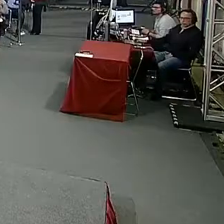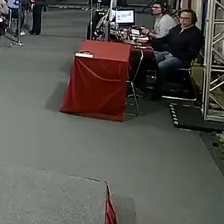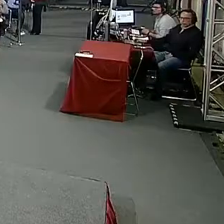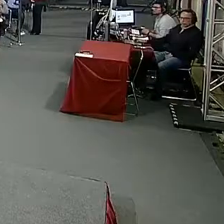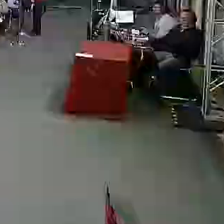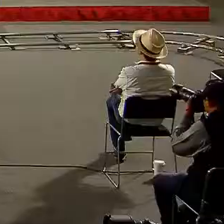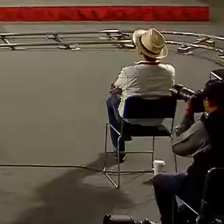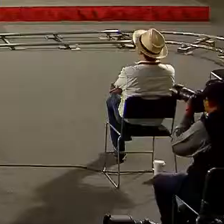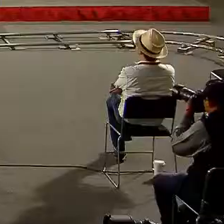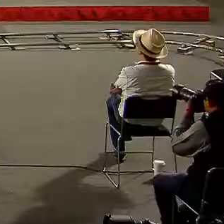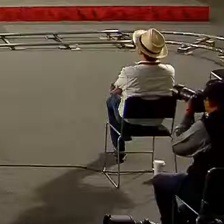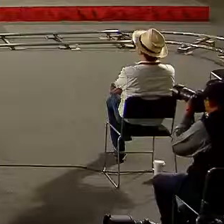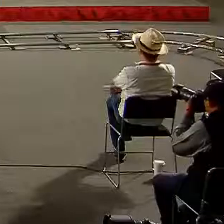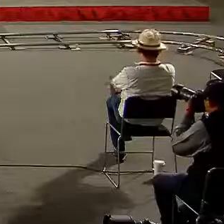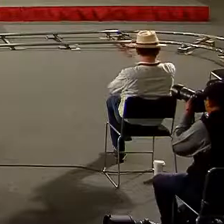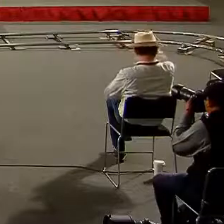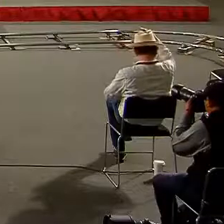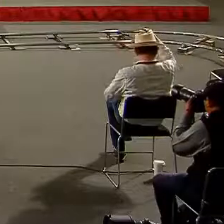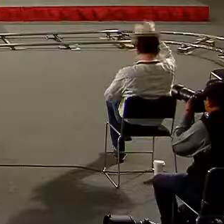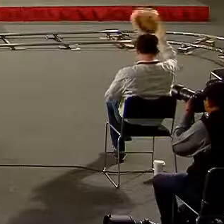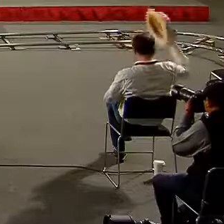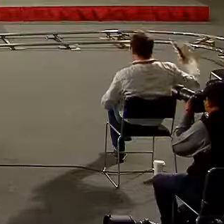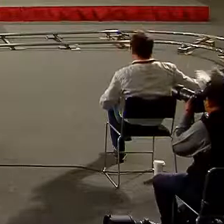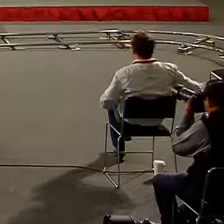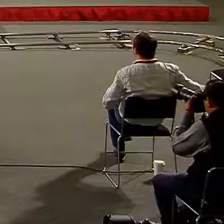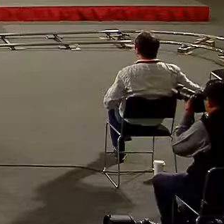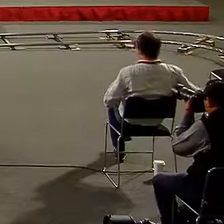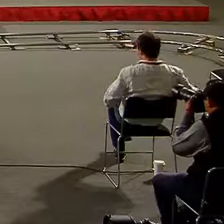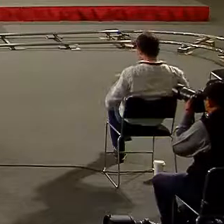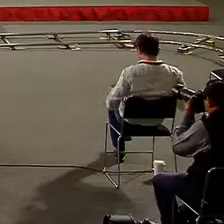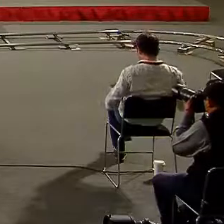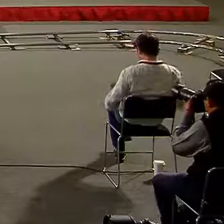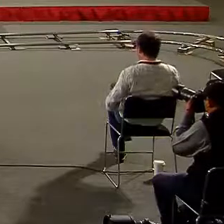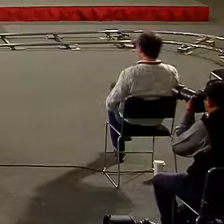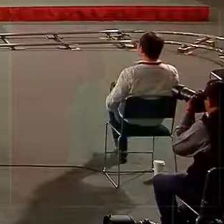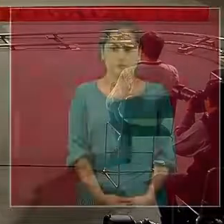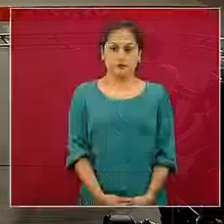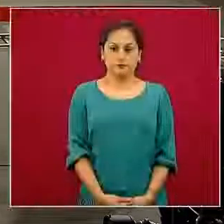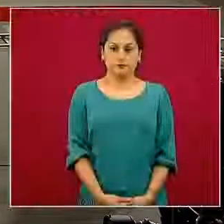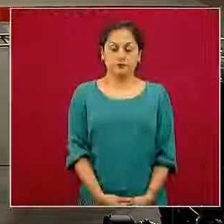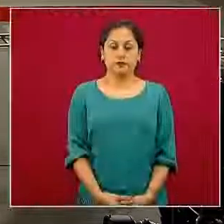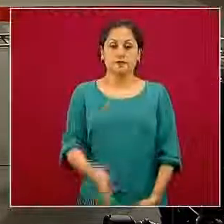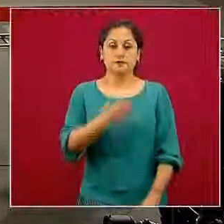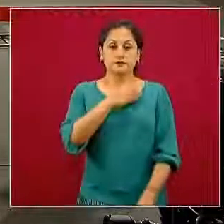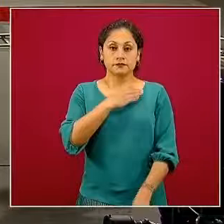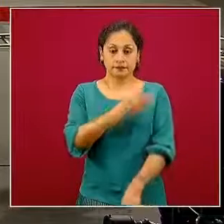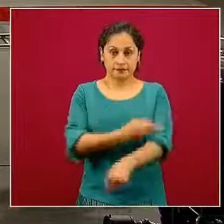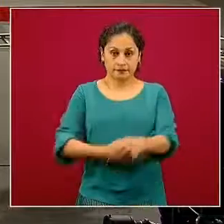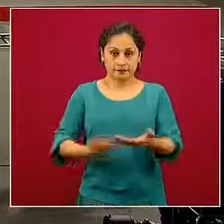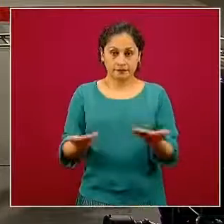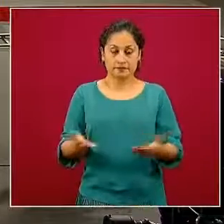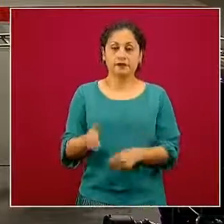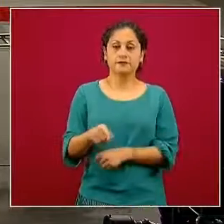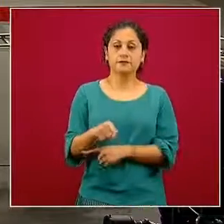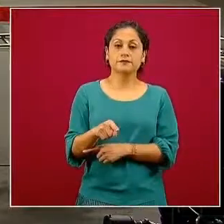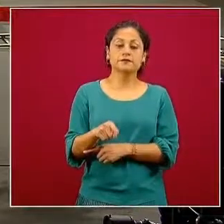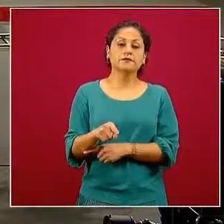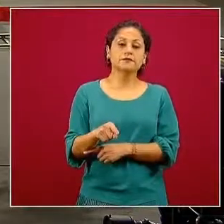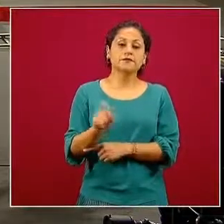Muy buenas tardes y buen inicio de semana. Son las 19 horas del lunes 22 de